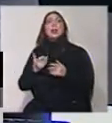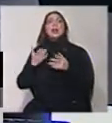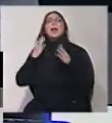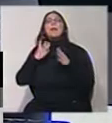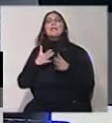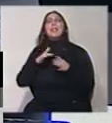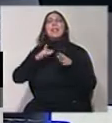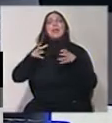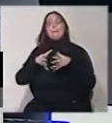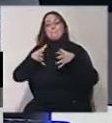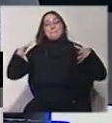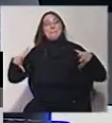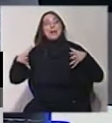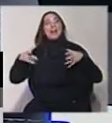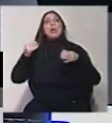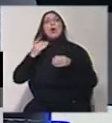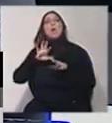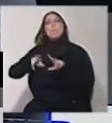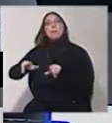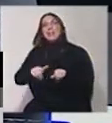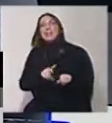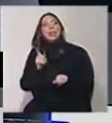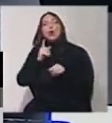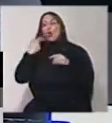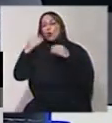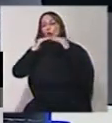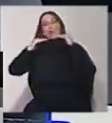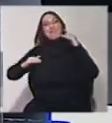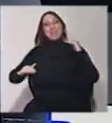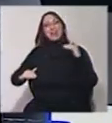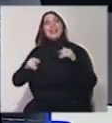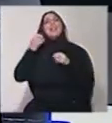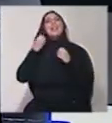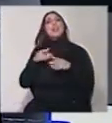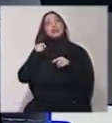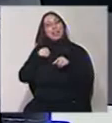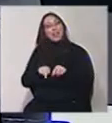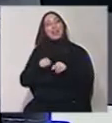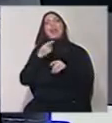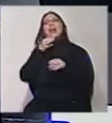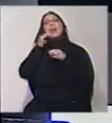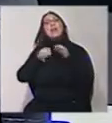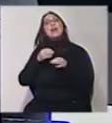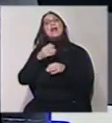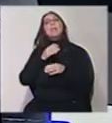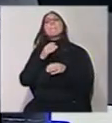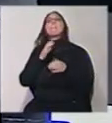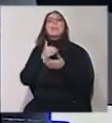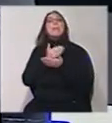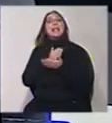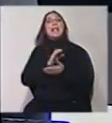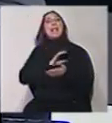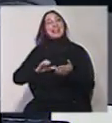pandillas pasan por otros andariveles y no necesariamente por los que han sido definidos por el Departamento de Estado, por lo menos para América